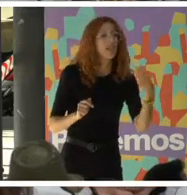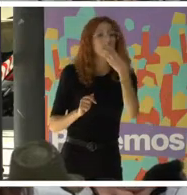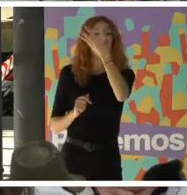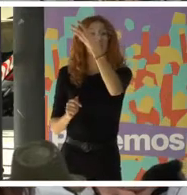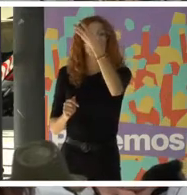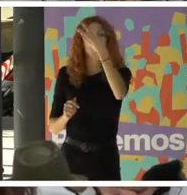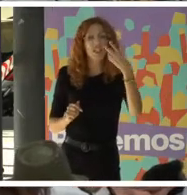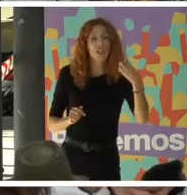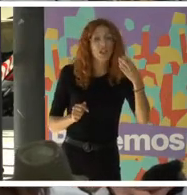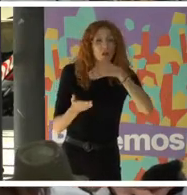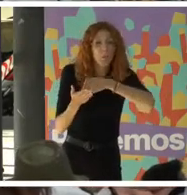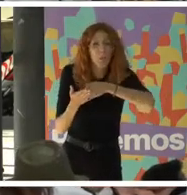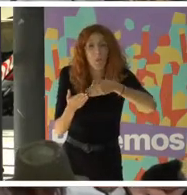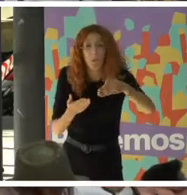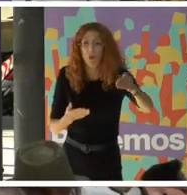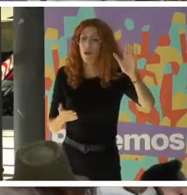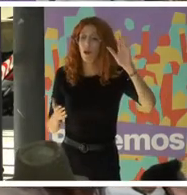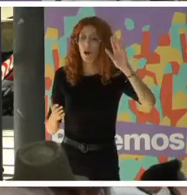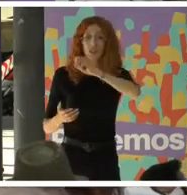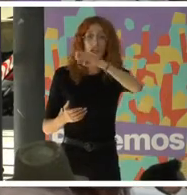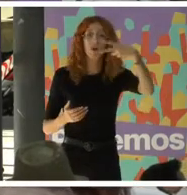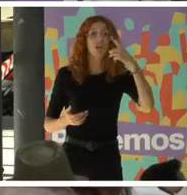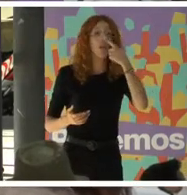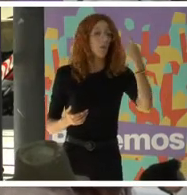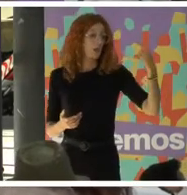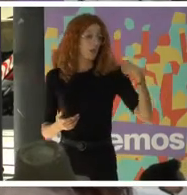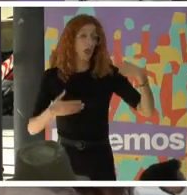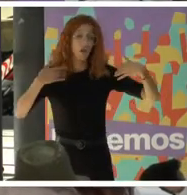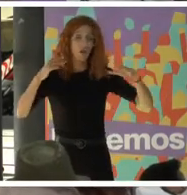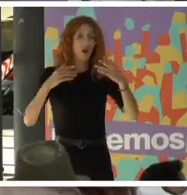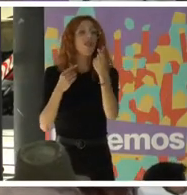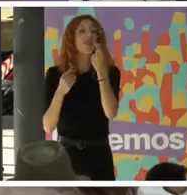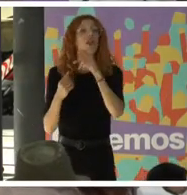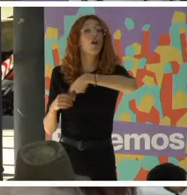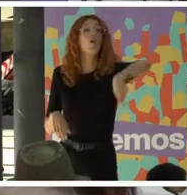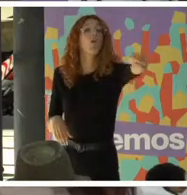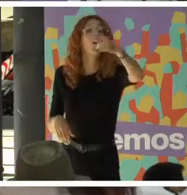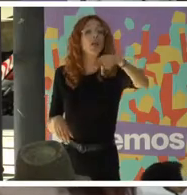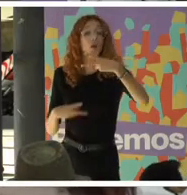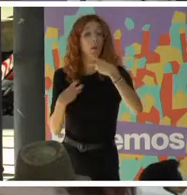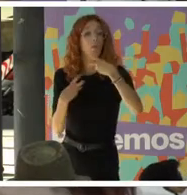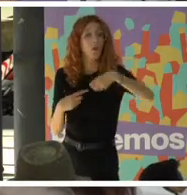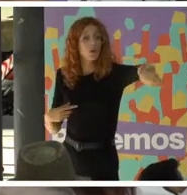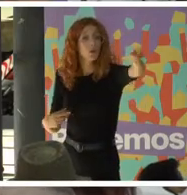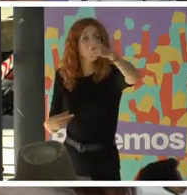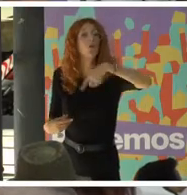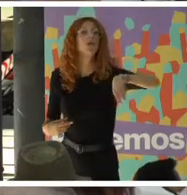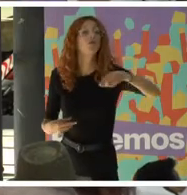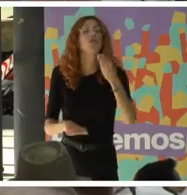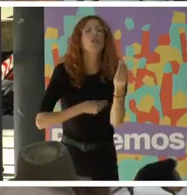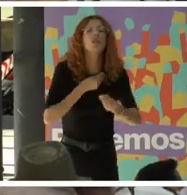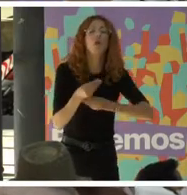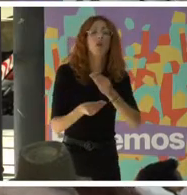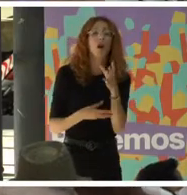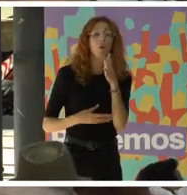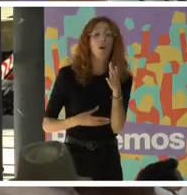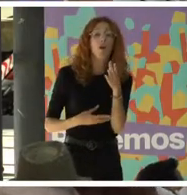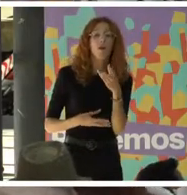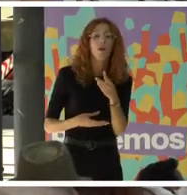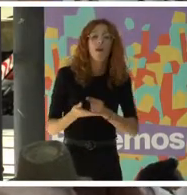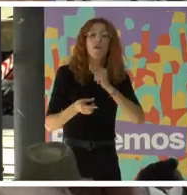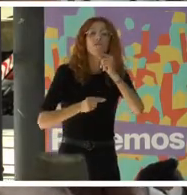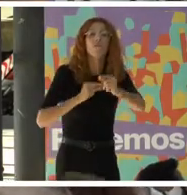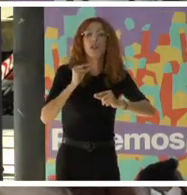300 millones de euros solo en el año 2023, de vuestro dinero, de vuestros impuestos, que se está utilizando para financiar